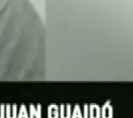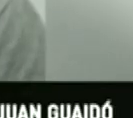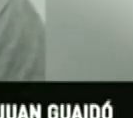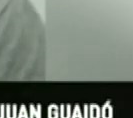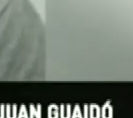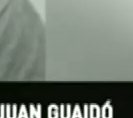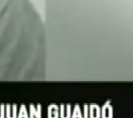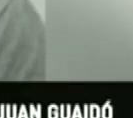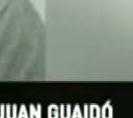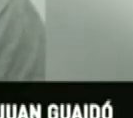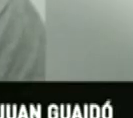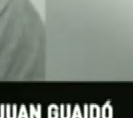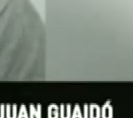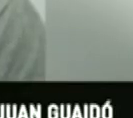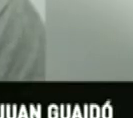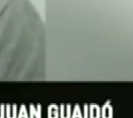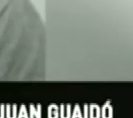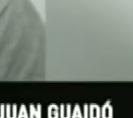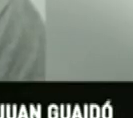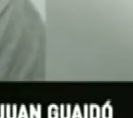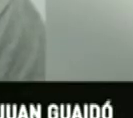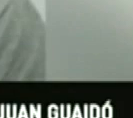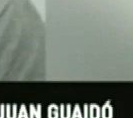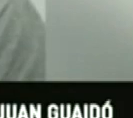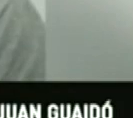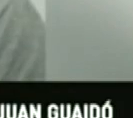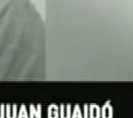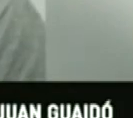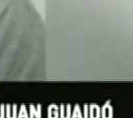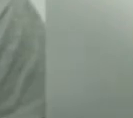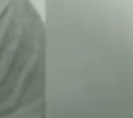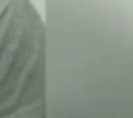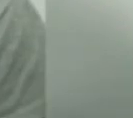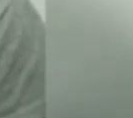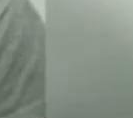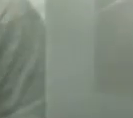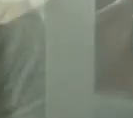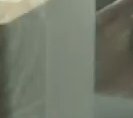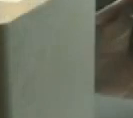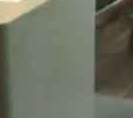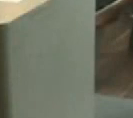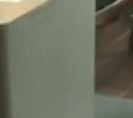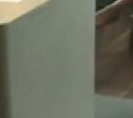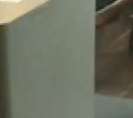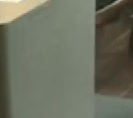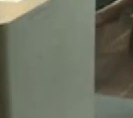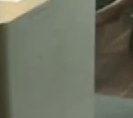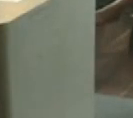by Jordan Goudreau, Juan Rendon, and Juan Guaido.